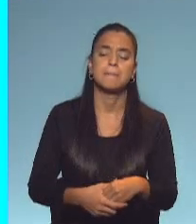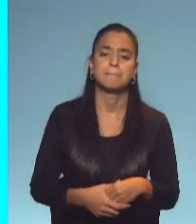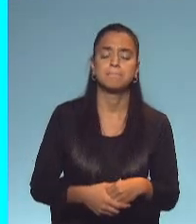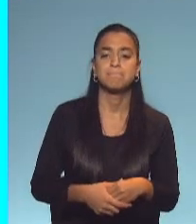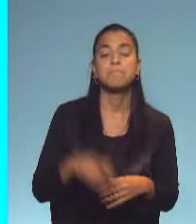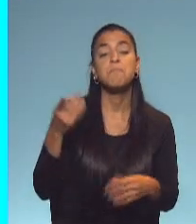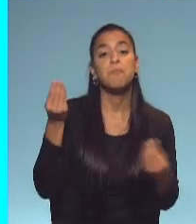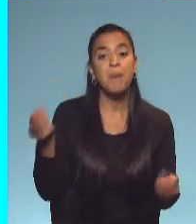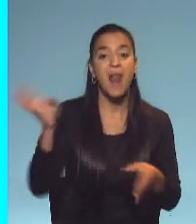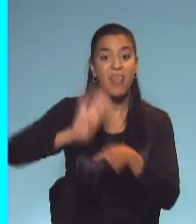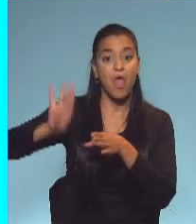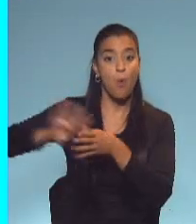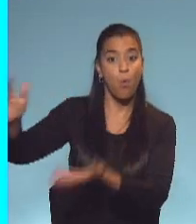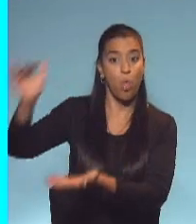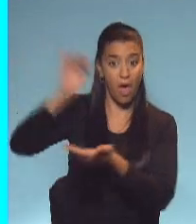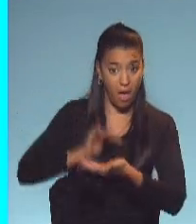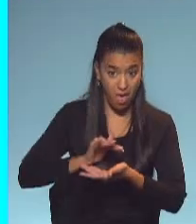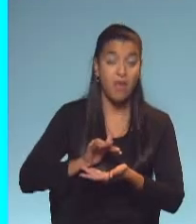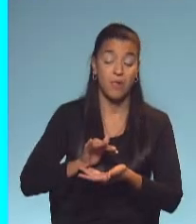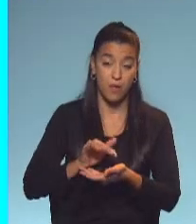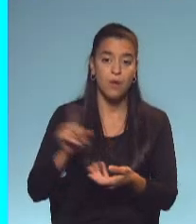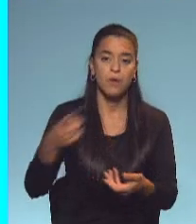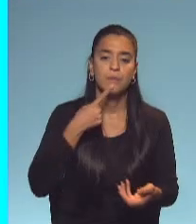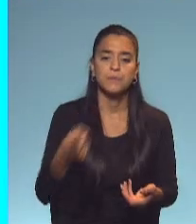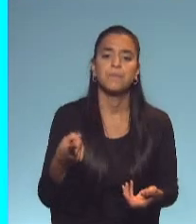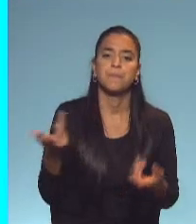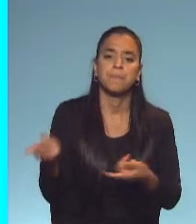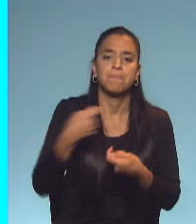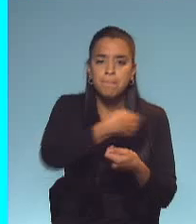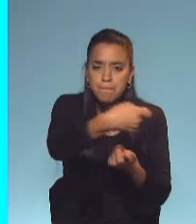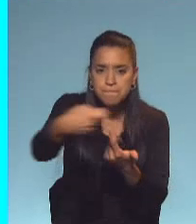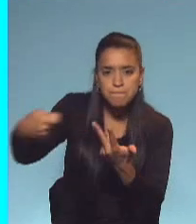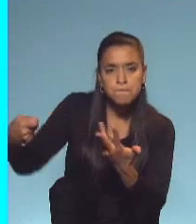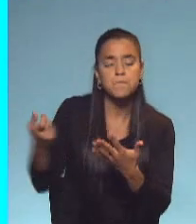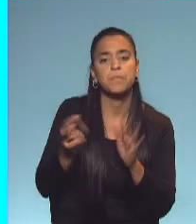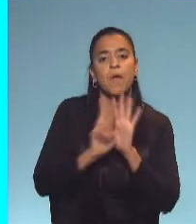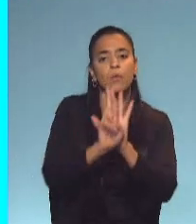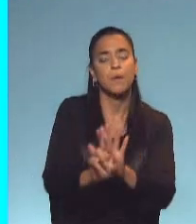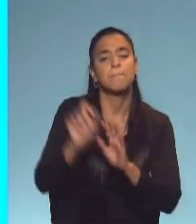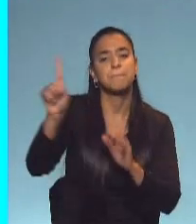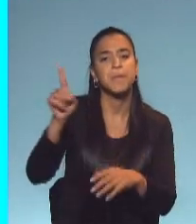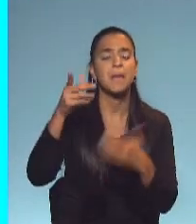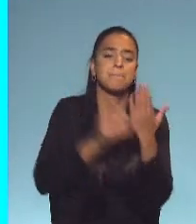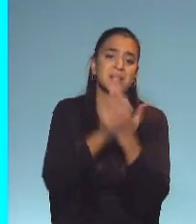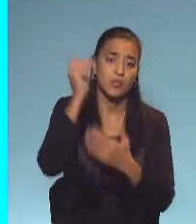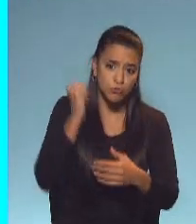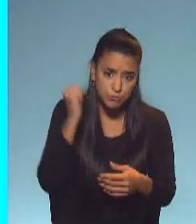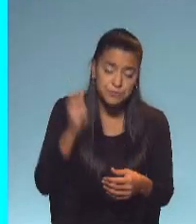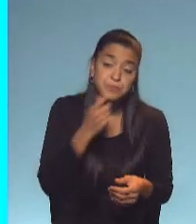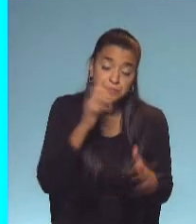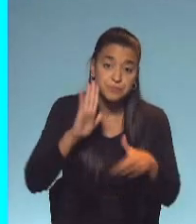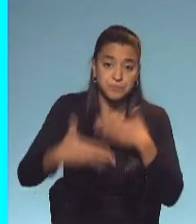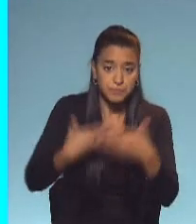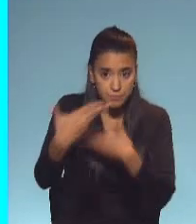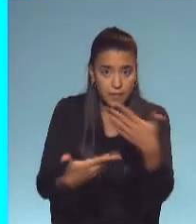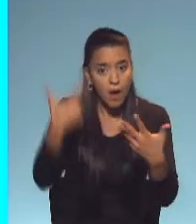utiliza para tomar deuda. Esto requiere reasignaciones de partidas y en este sentido se autoriza al Ministerio de Economía a, en caso de que se avance